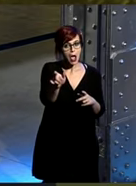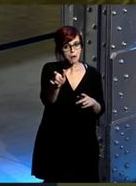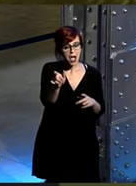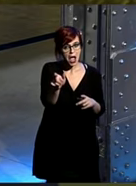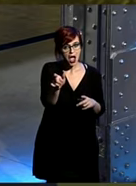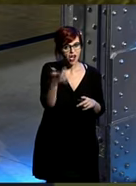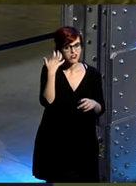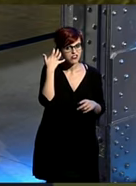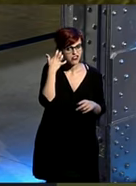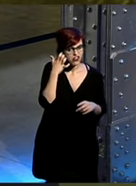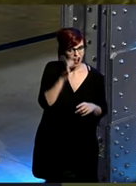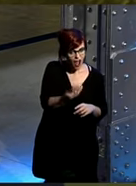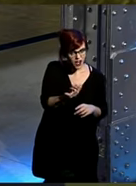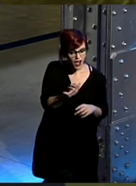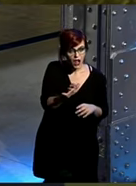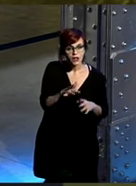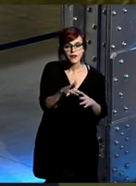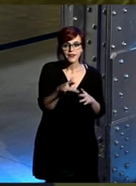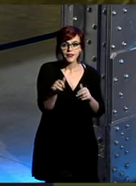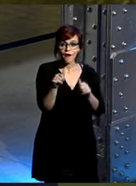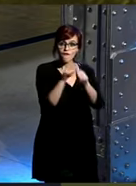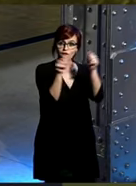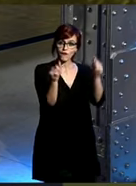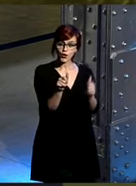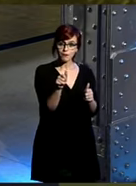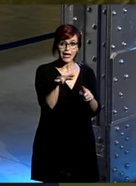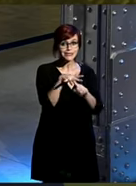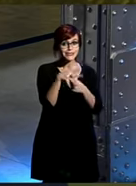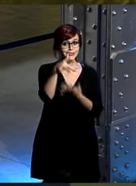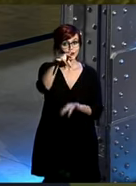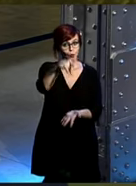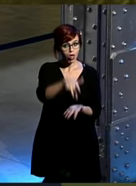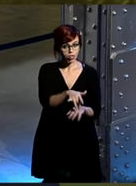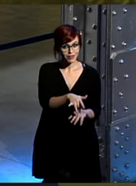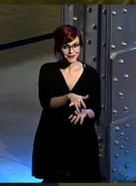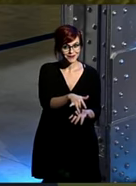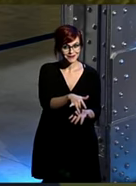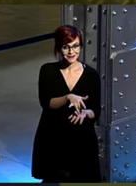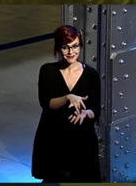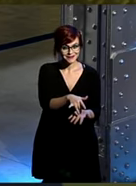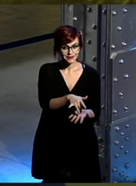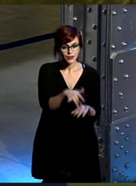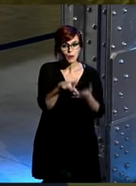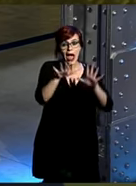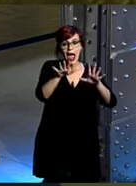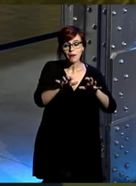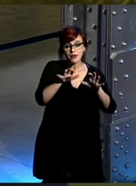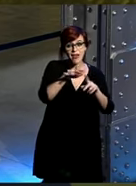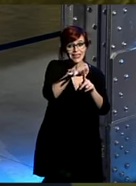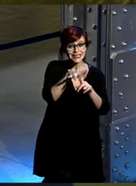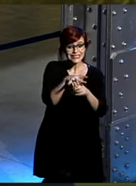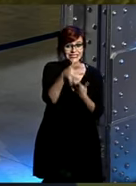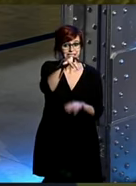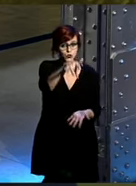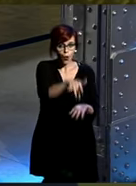poco extraña, que es lo hacemos de forma situada. De forma situada, a mí me gusta definirlo como hacemos un aprendizaje situado. Es un